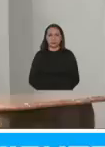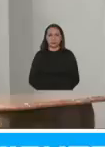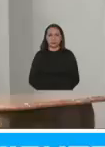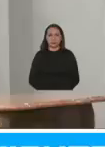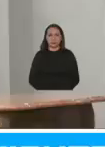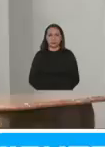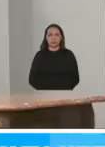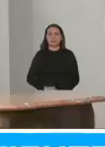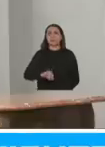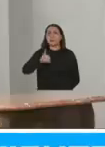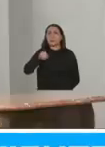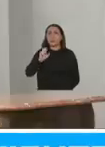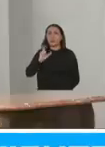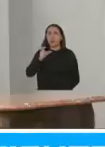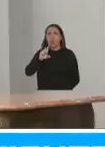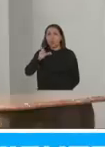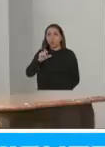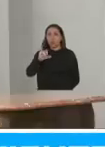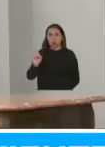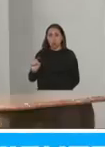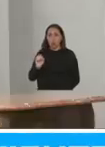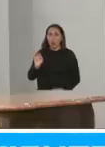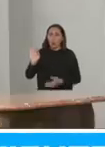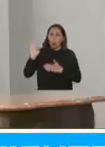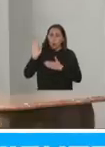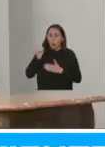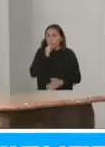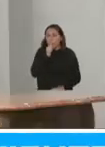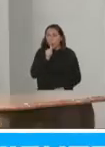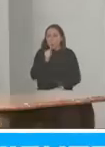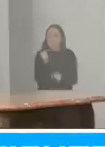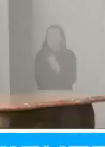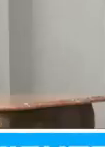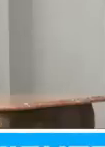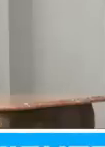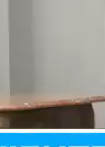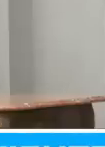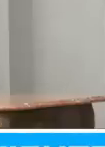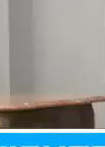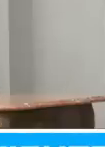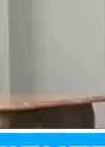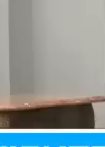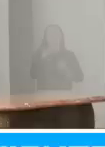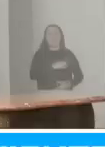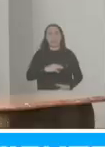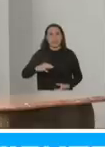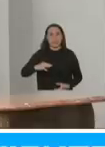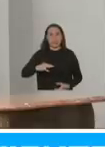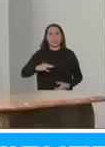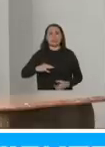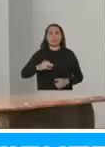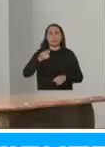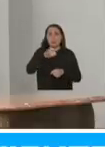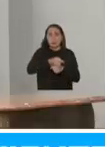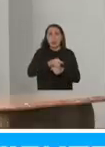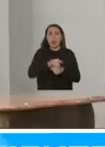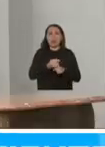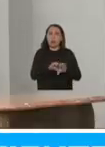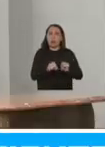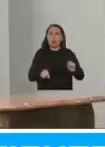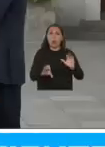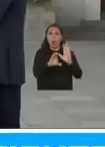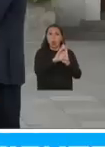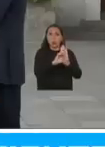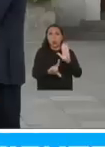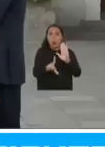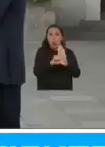la constituyente. Yo creo que perfectamente el gobierno con la... Los representantes del Frente Amplio. A ver, el Frente